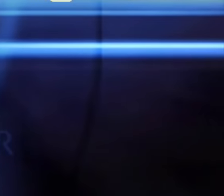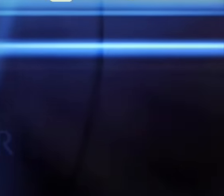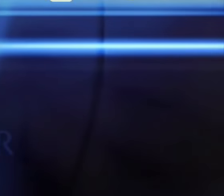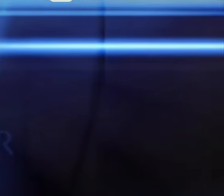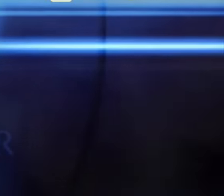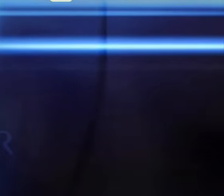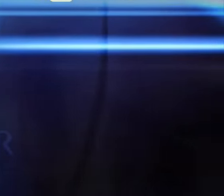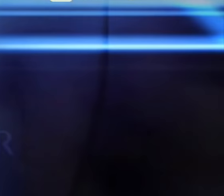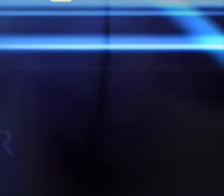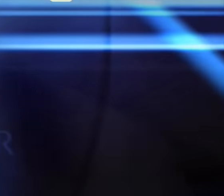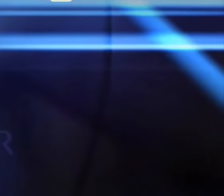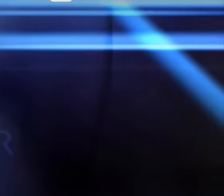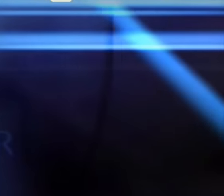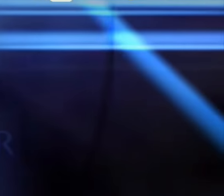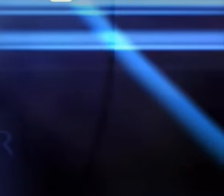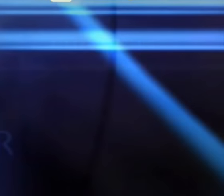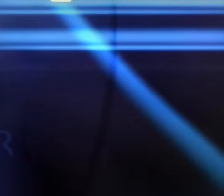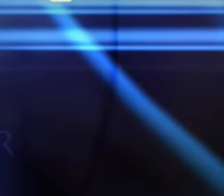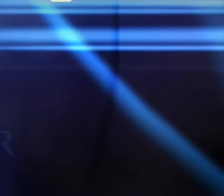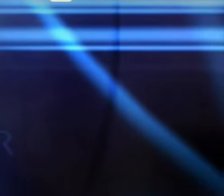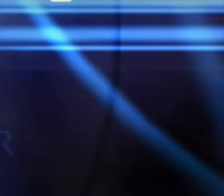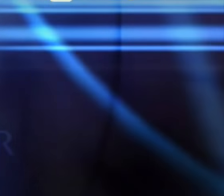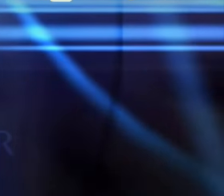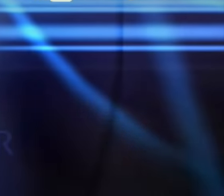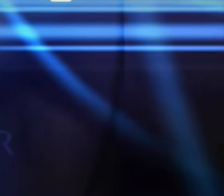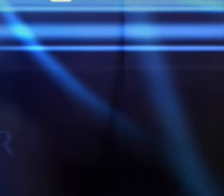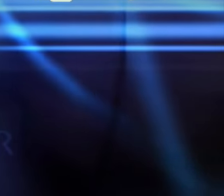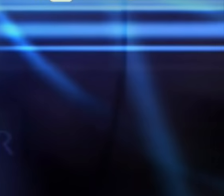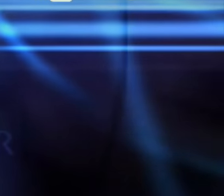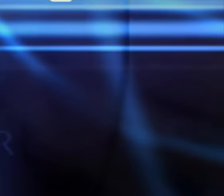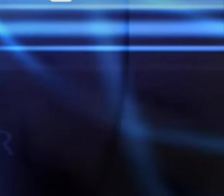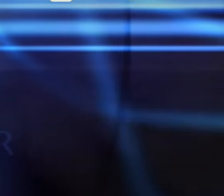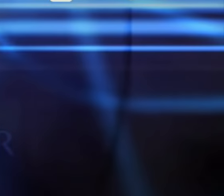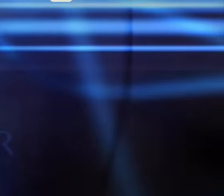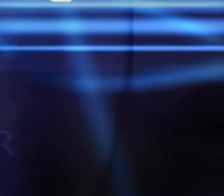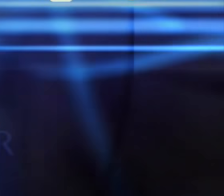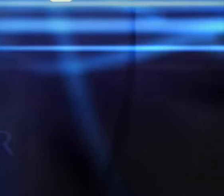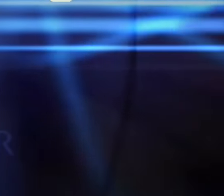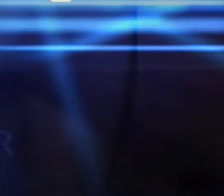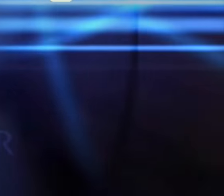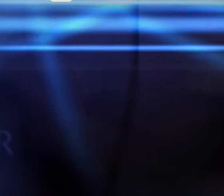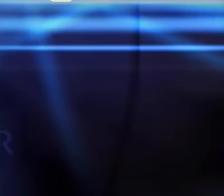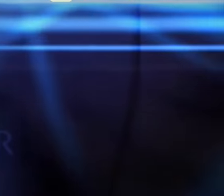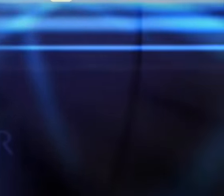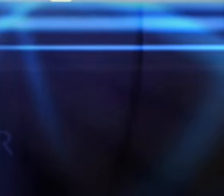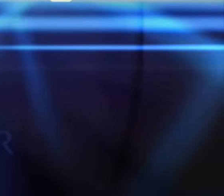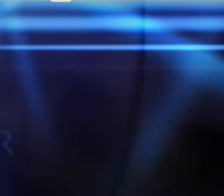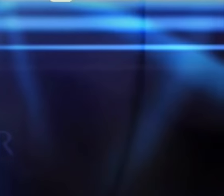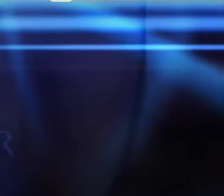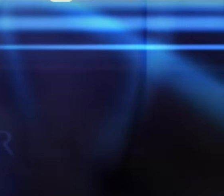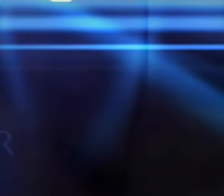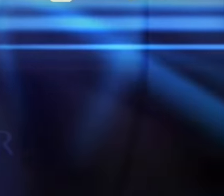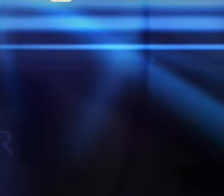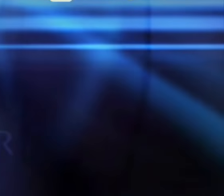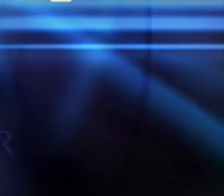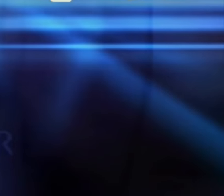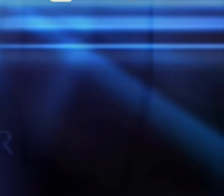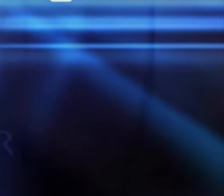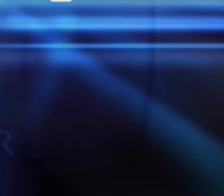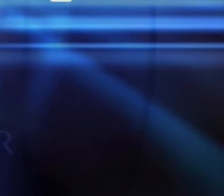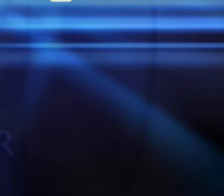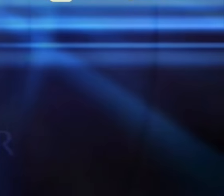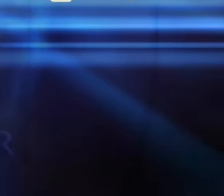Pero la mente puesta en el Espíritu es vida y paz. Entonces, si empiezas a poner las cosas, tu